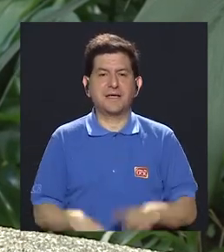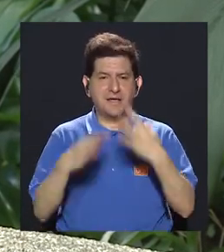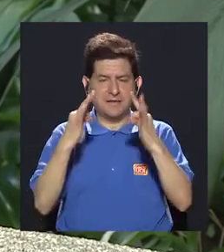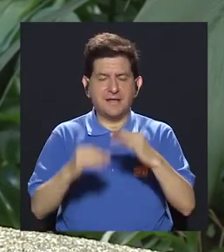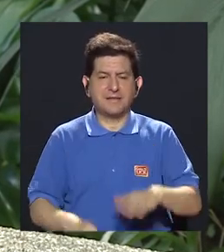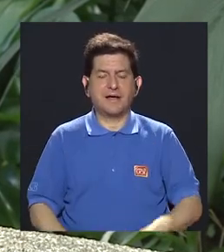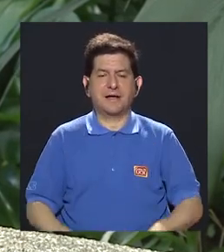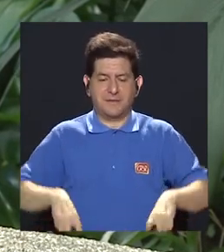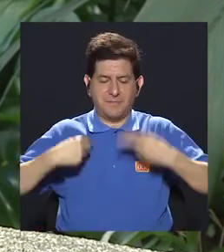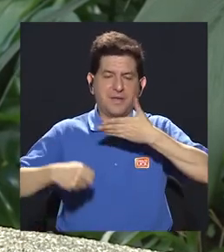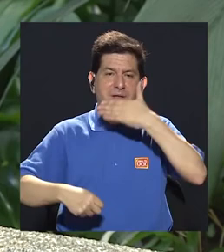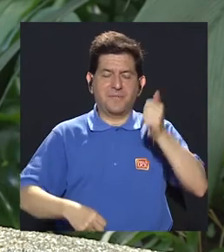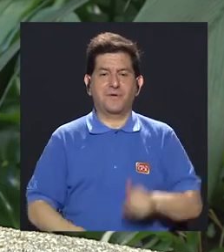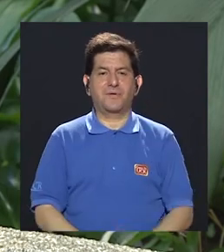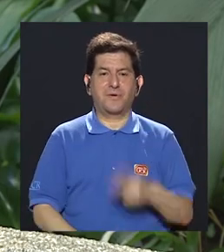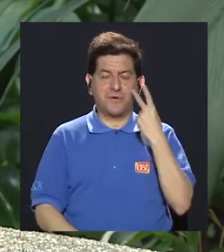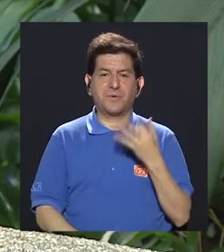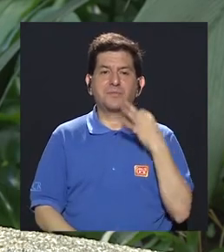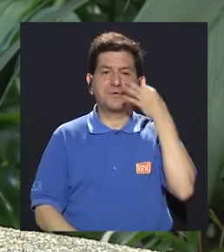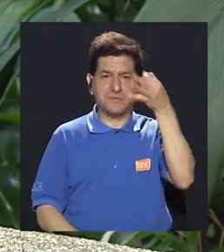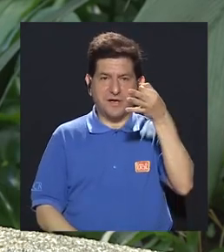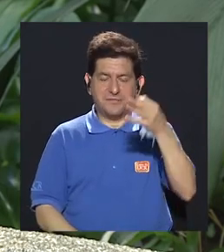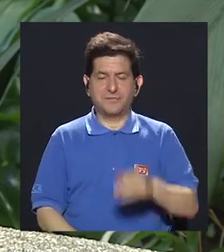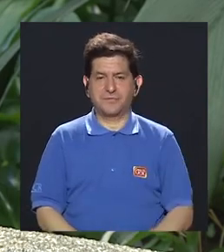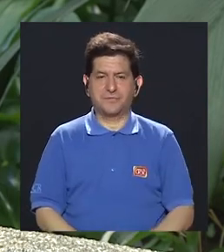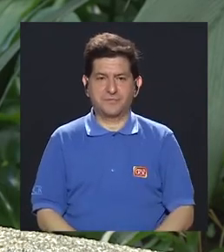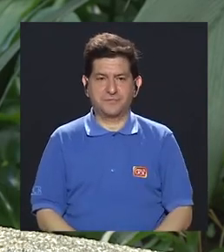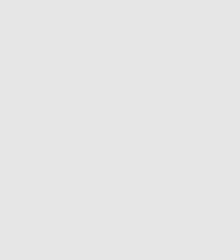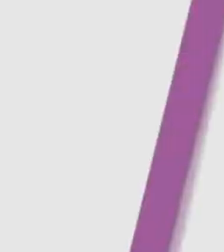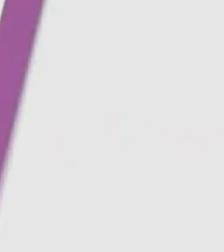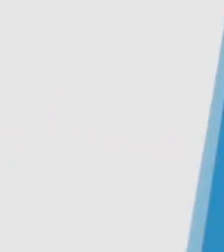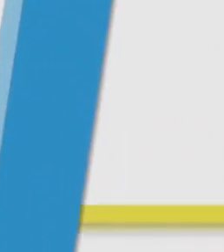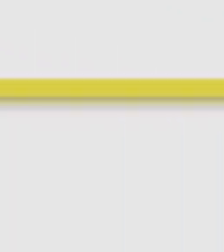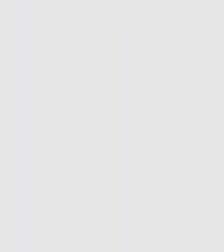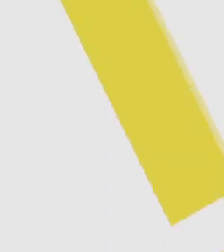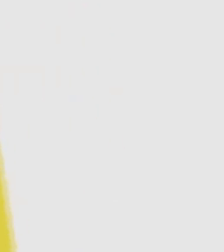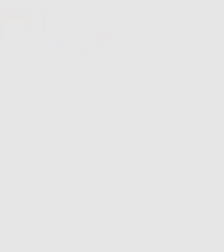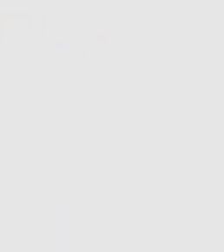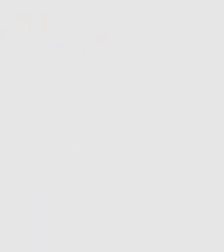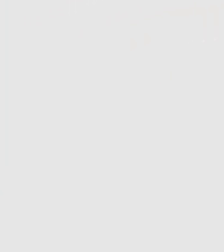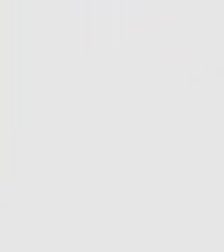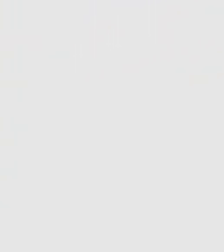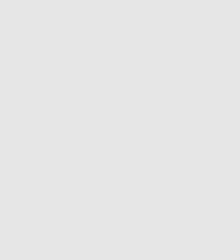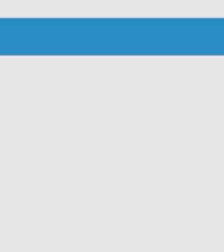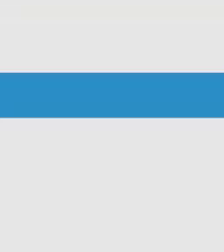vivir mejor. Hasta nuestro próximo capítulo, les esperamos.